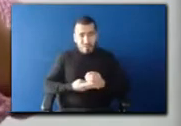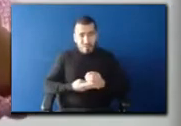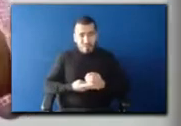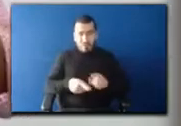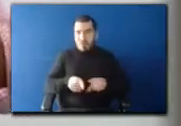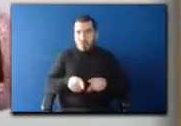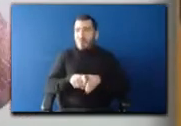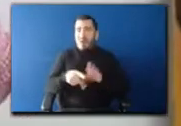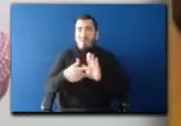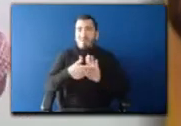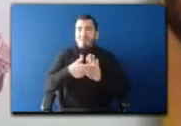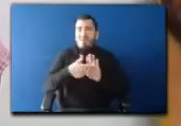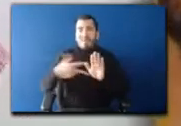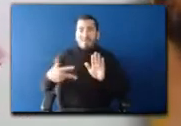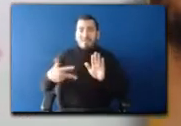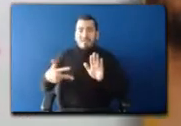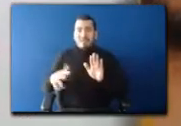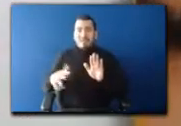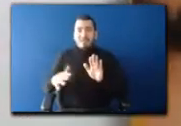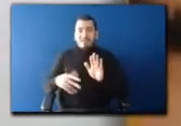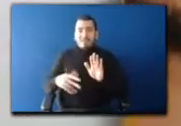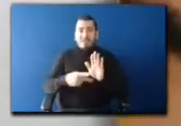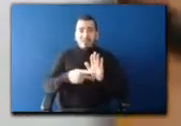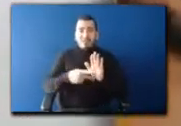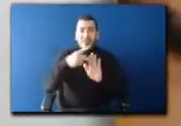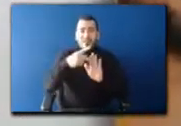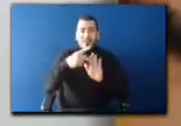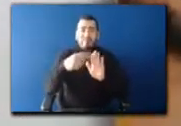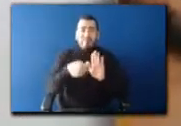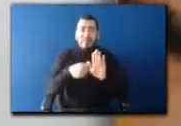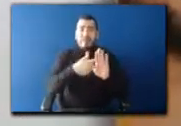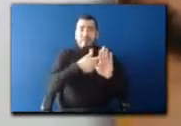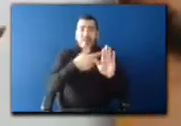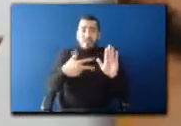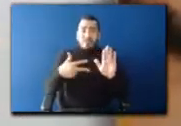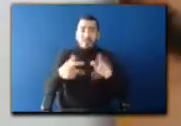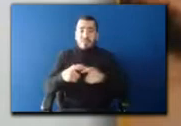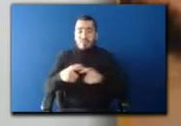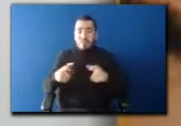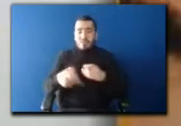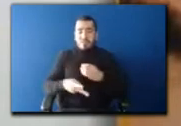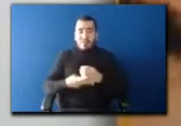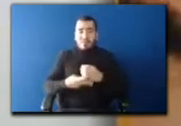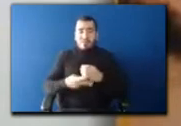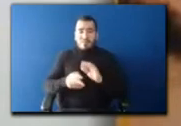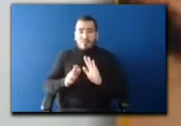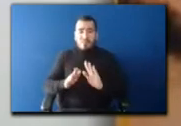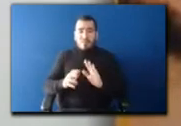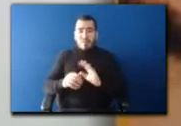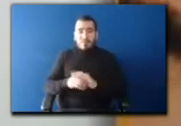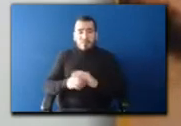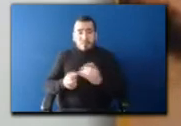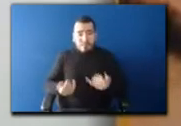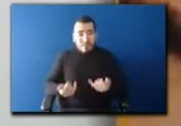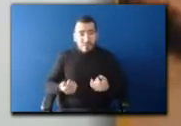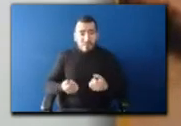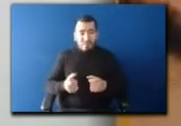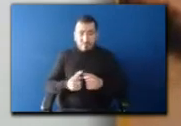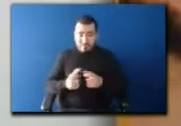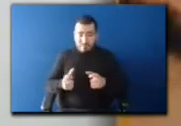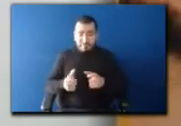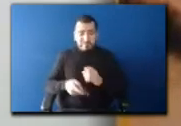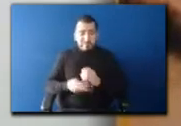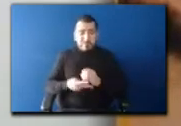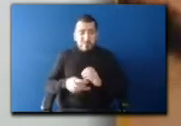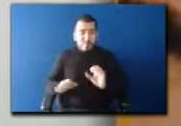Estados Unidos. Eso lo ponía uno casi que en la hoja de vida. Visa y cuenta de ahorros. Hoy en día es un producto que se volvió commodity. Usted puede tenerlo, puede no